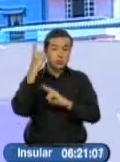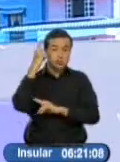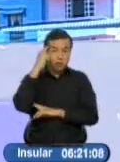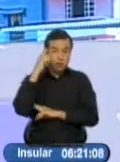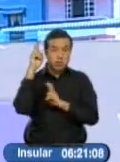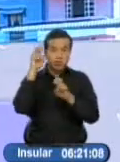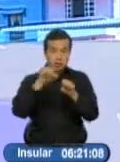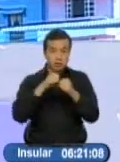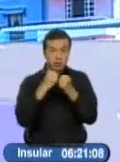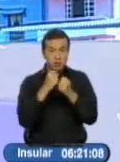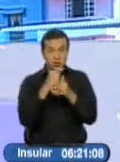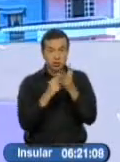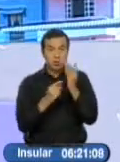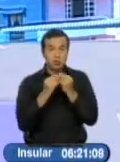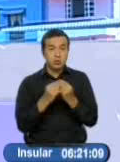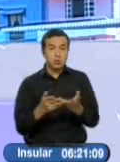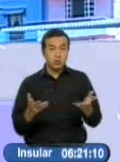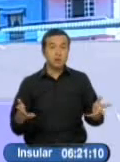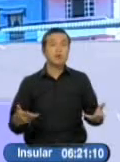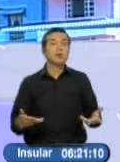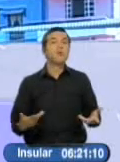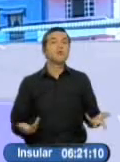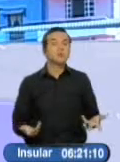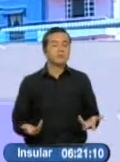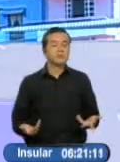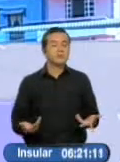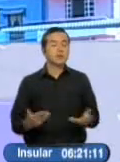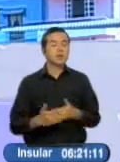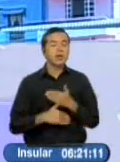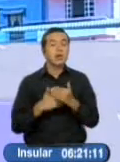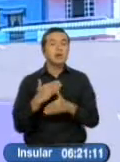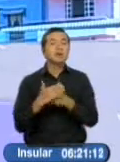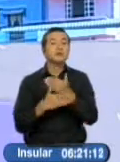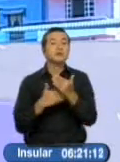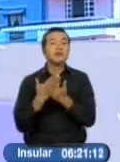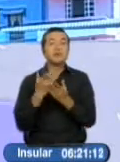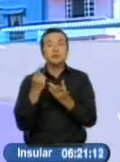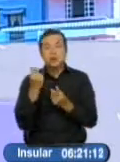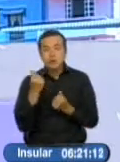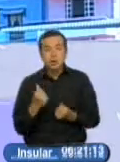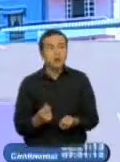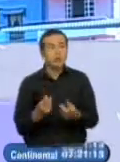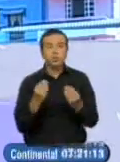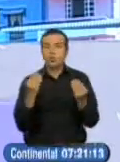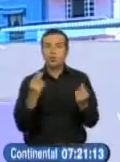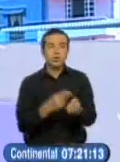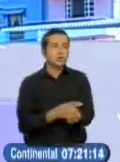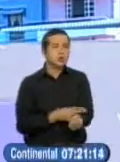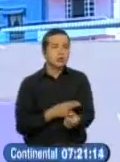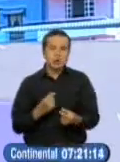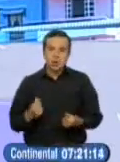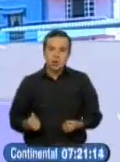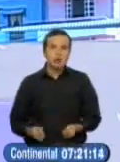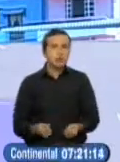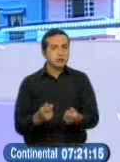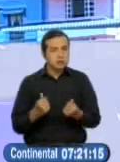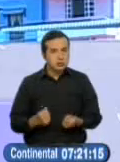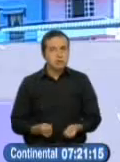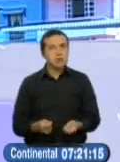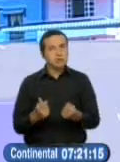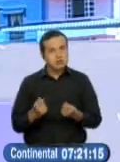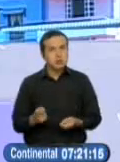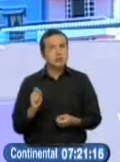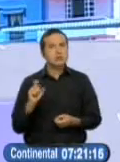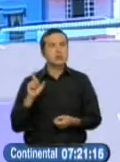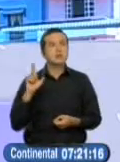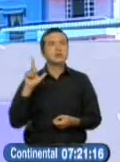parte social, se vieron luego encadenados hacia un gasto que es excesivamente alto. Y por lo tanto,